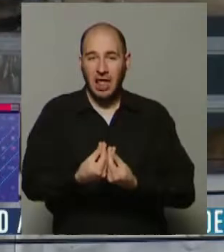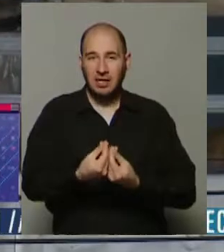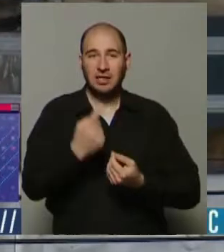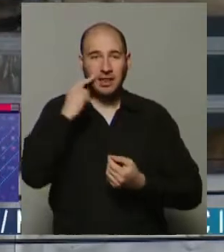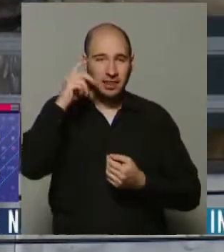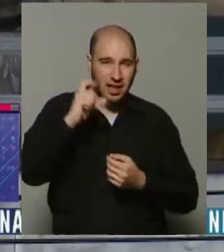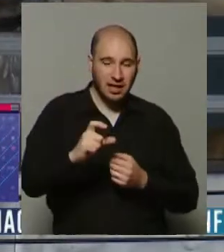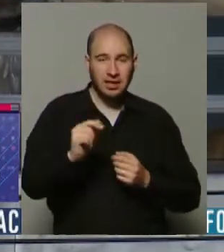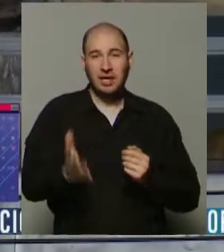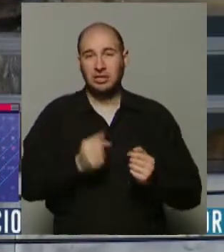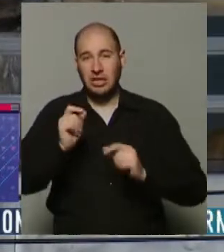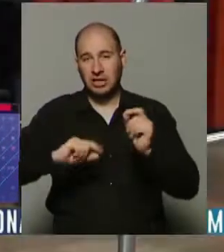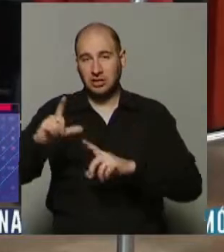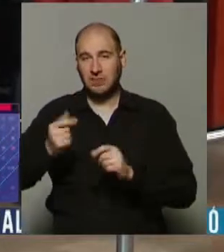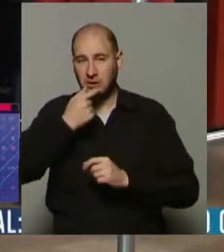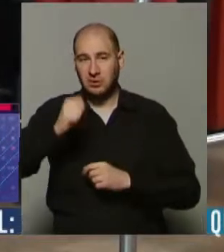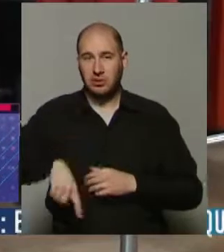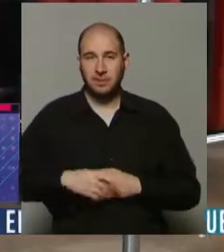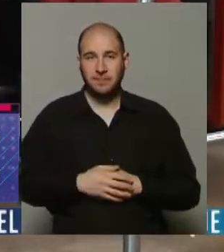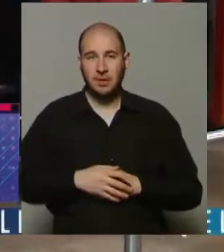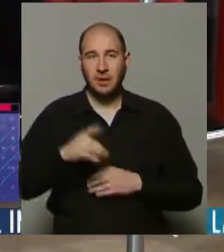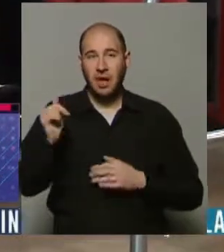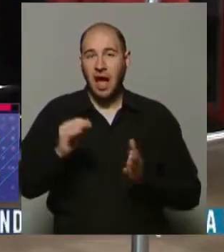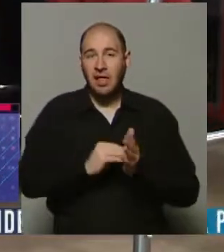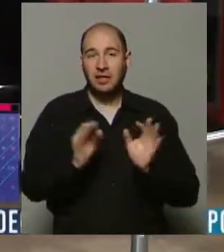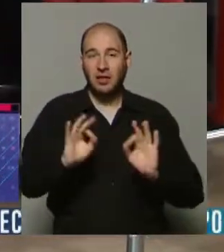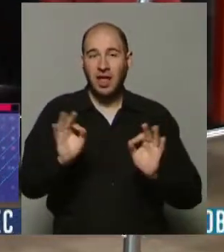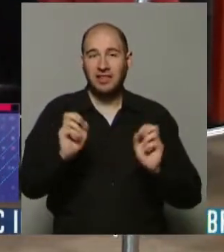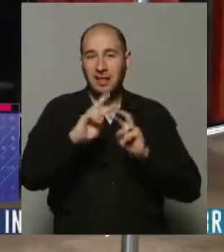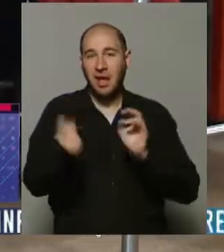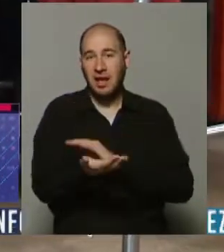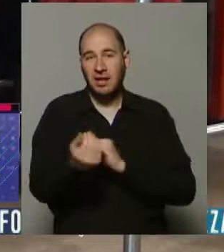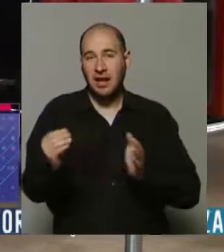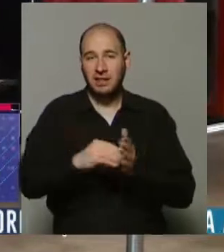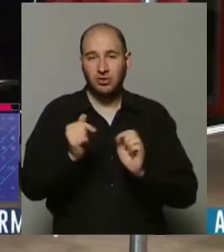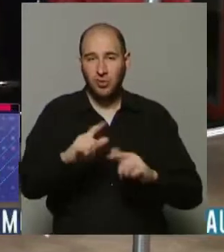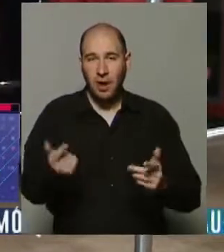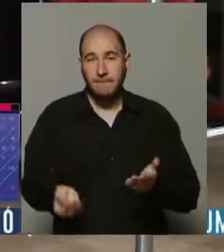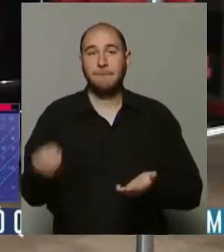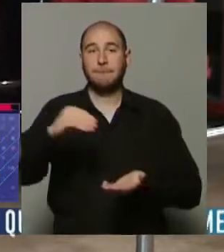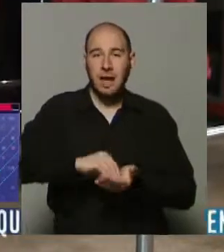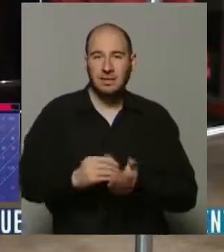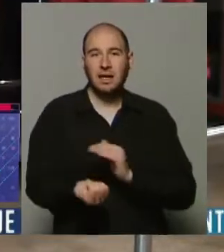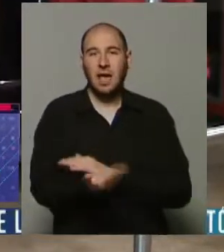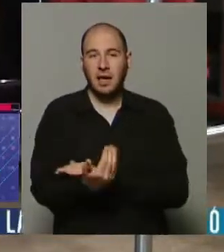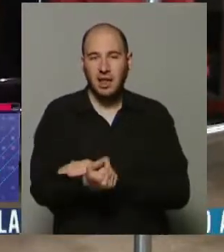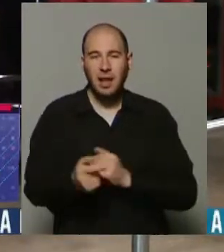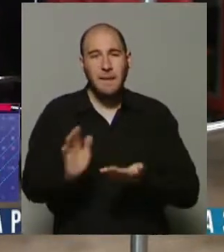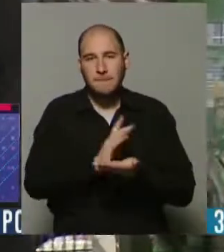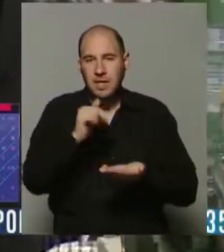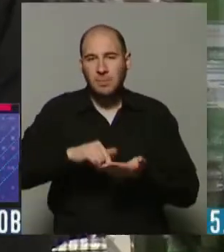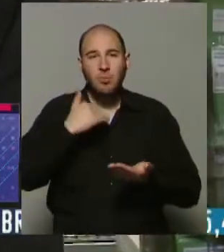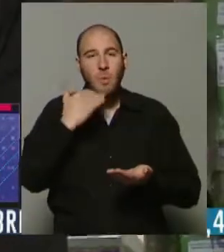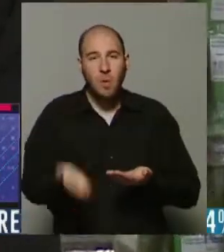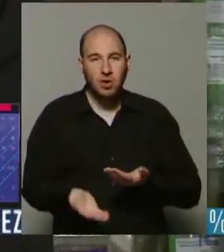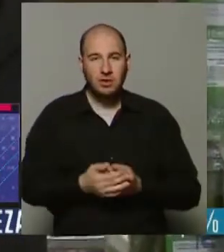el INDEC como la Dirección de Estadísticas en la provincia de Mendoza, no contemplan el rubro alquiler. Si uno le agrega el rubro alquiler, por más mínimo que sea,